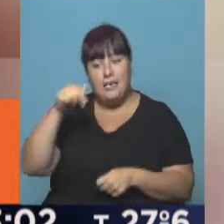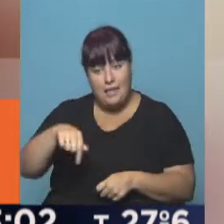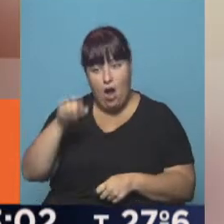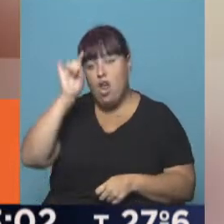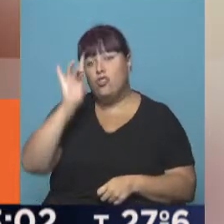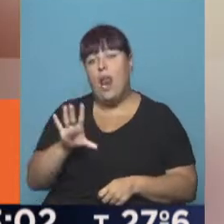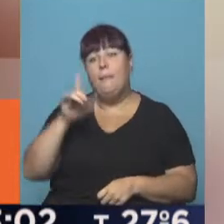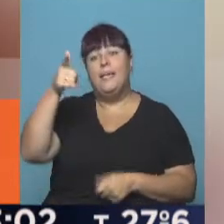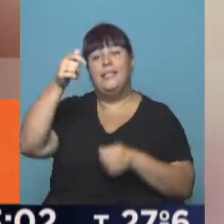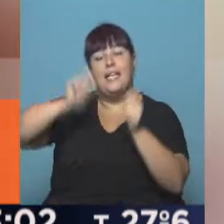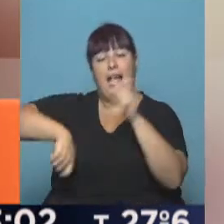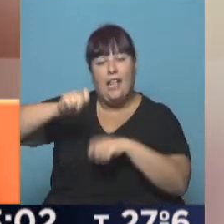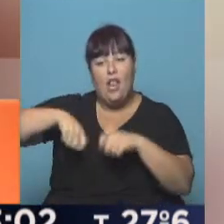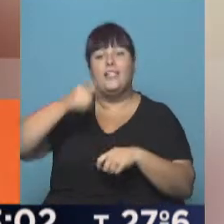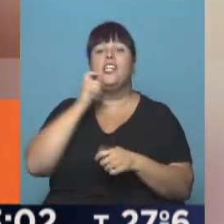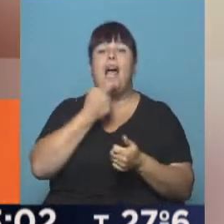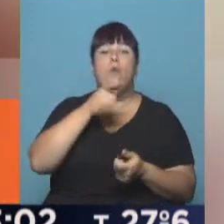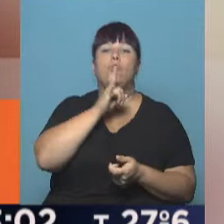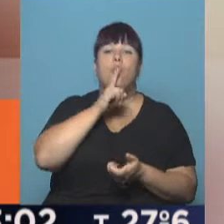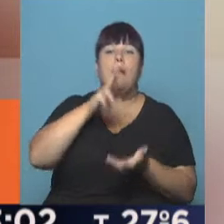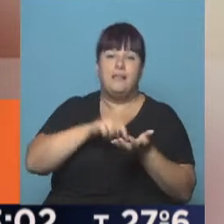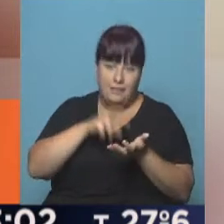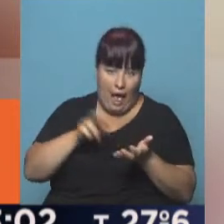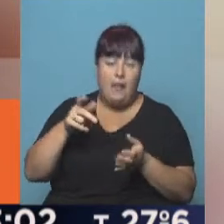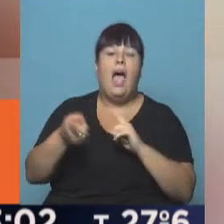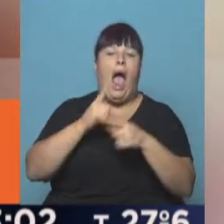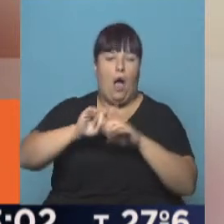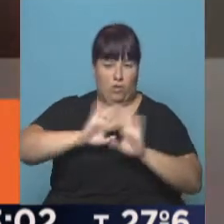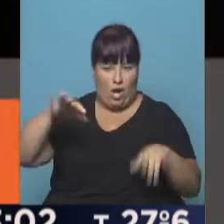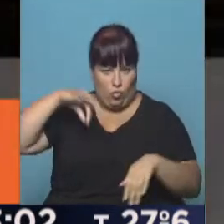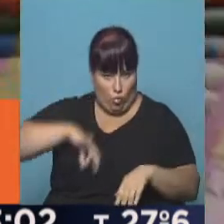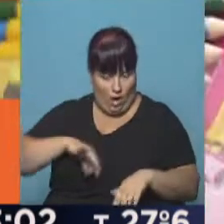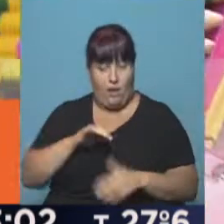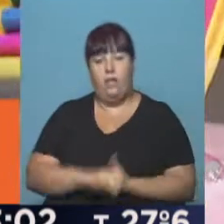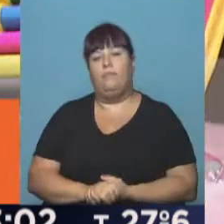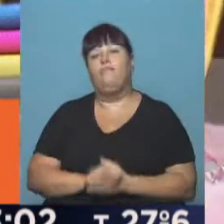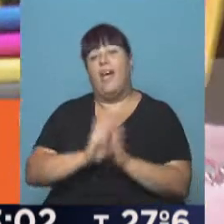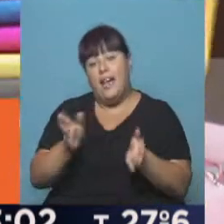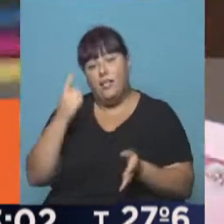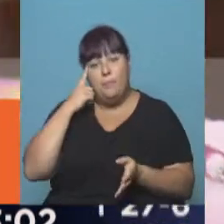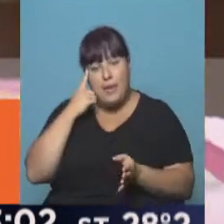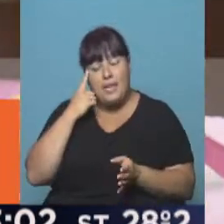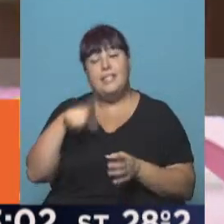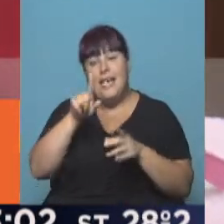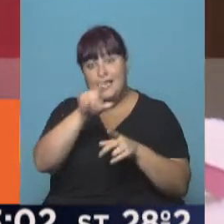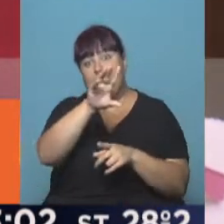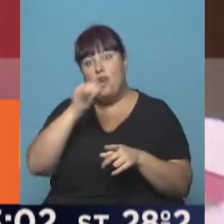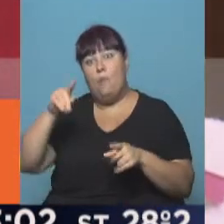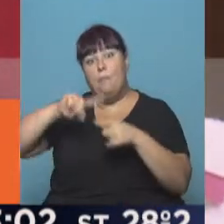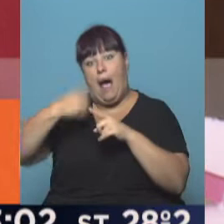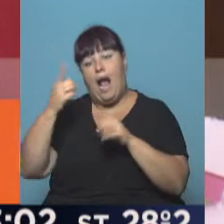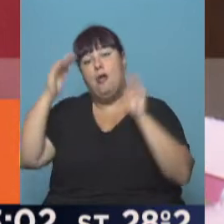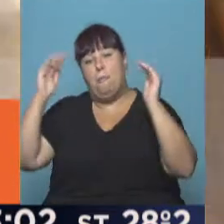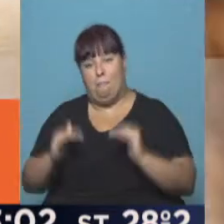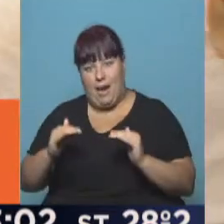solo Santiago del Estero, San Luis, Tucumán y Salta llegaron a un acuerdo salarial, por lo que se espera que la repercusión de la huelga